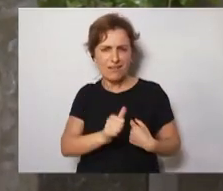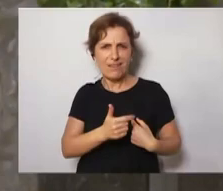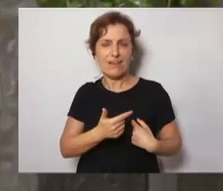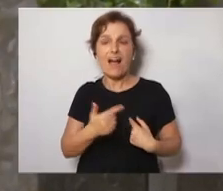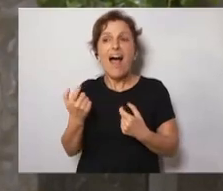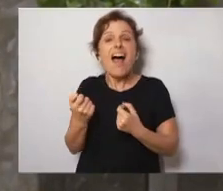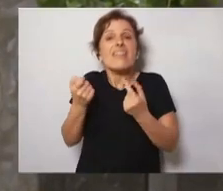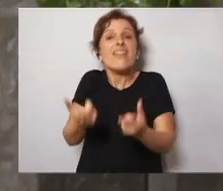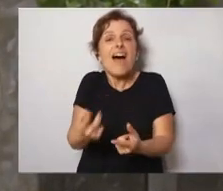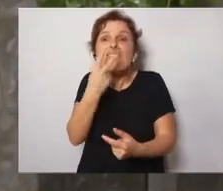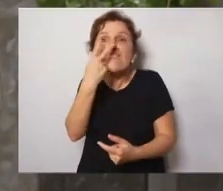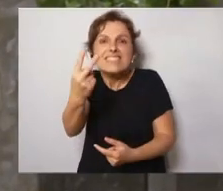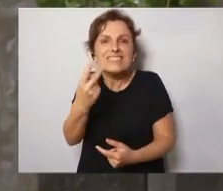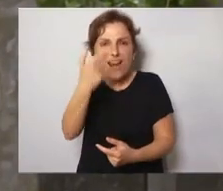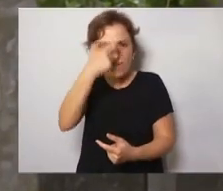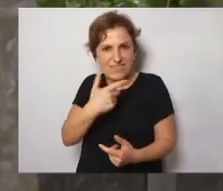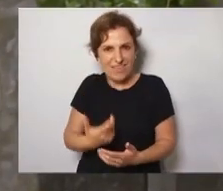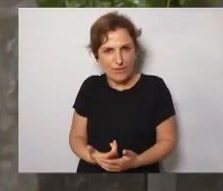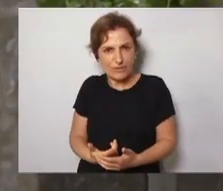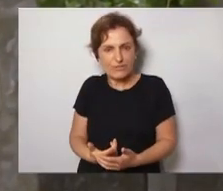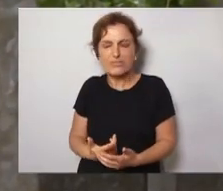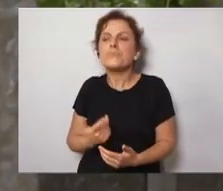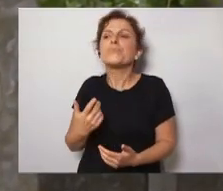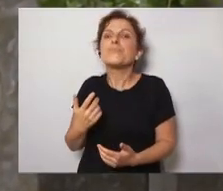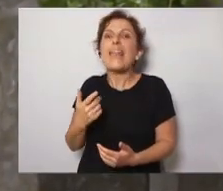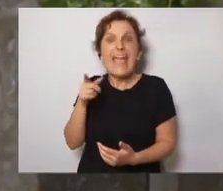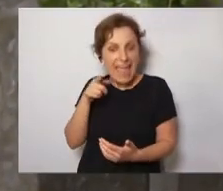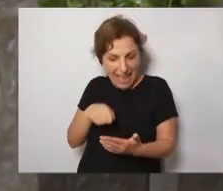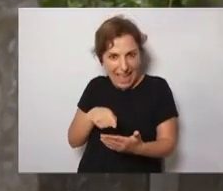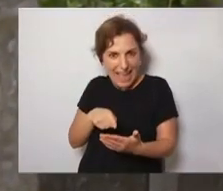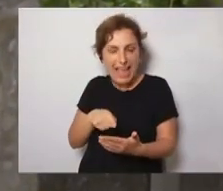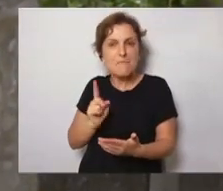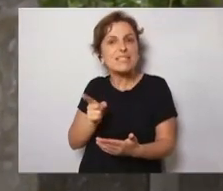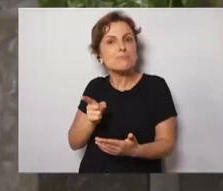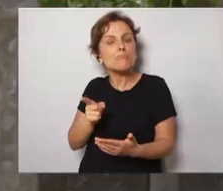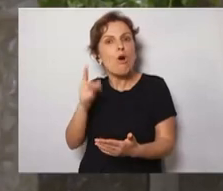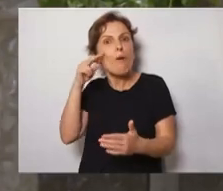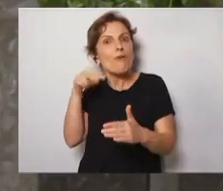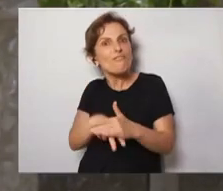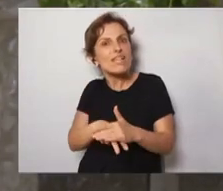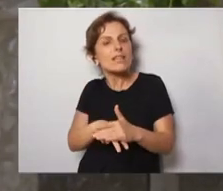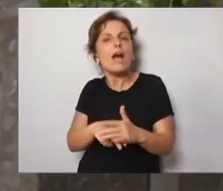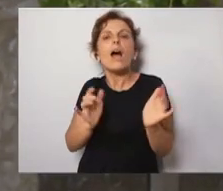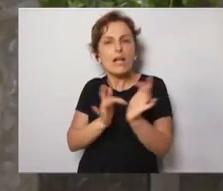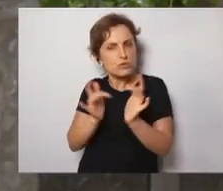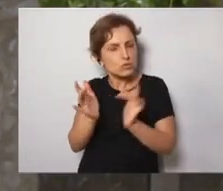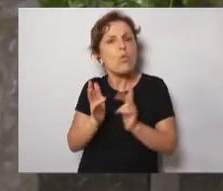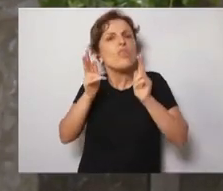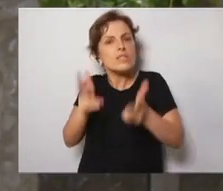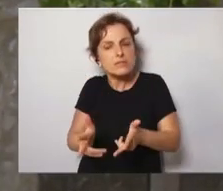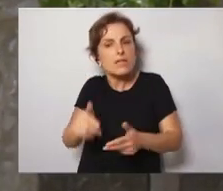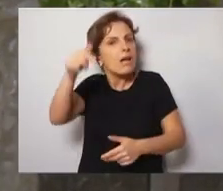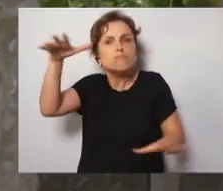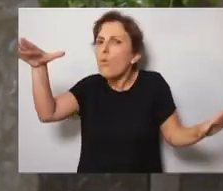como él dice jesús esto que decía el profeta isaías se cumple hoy